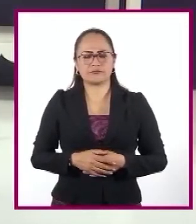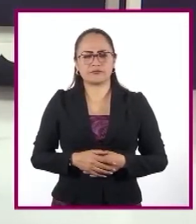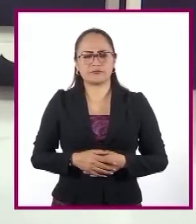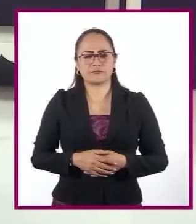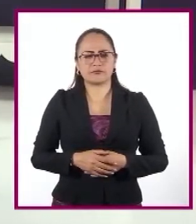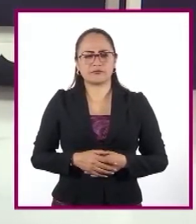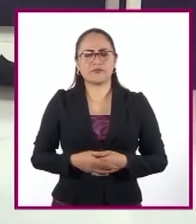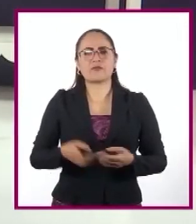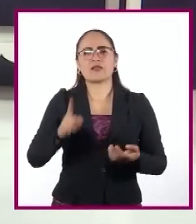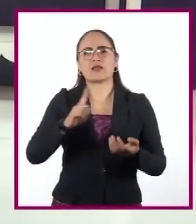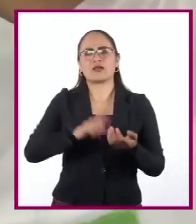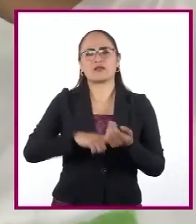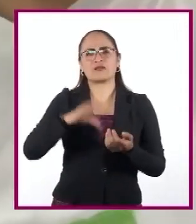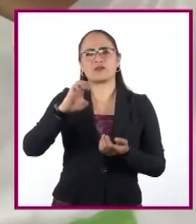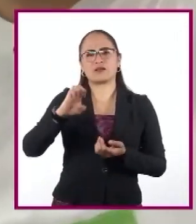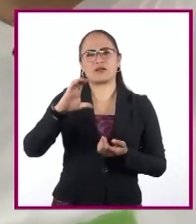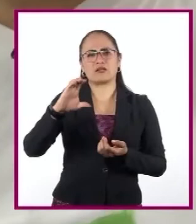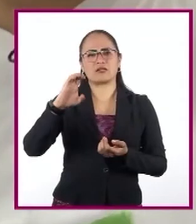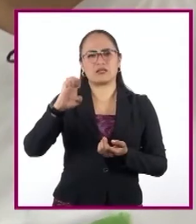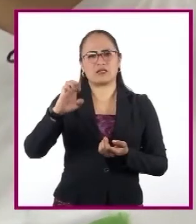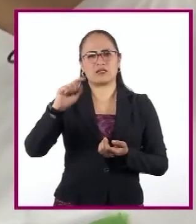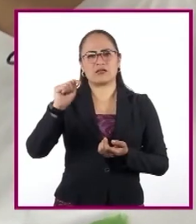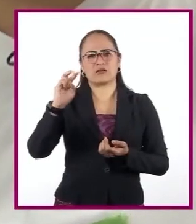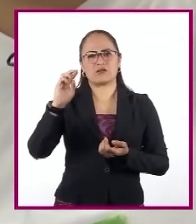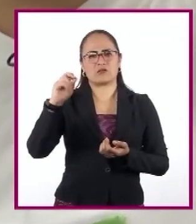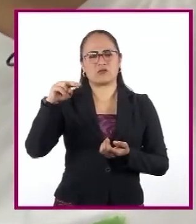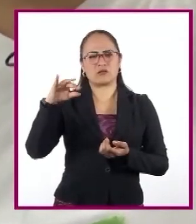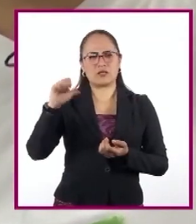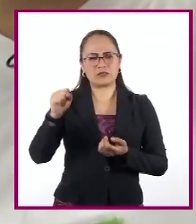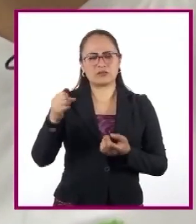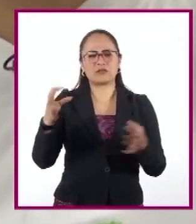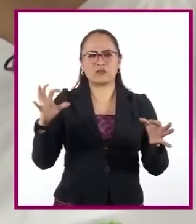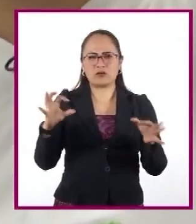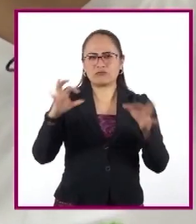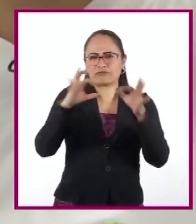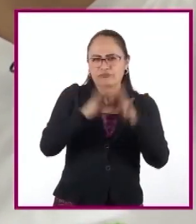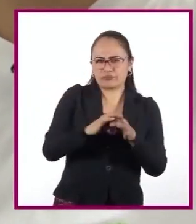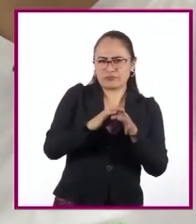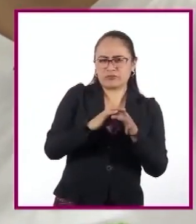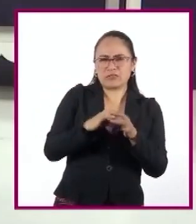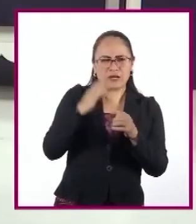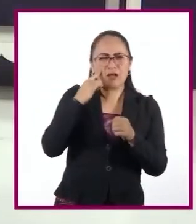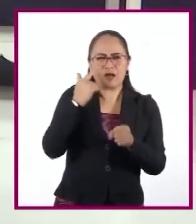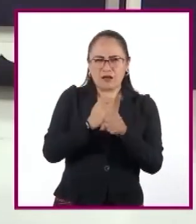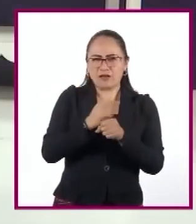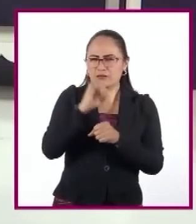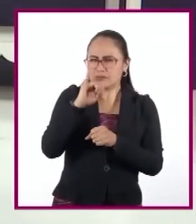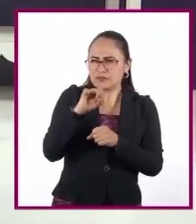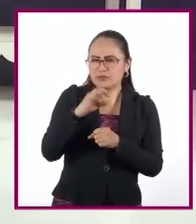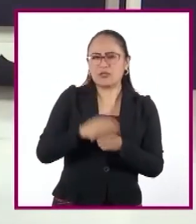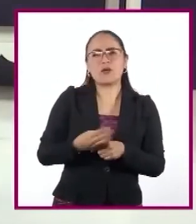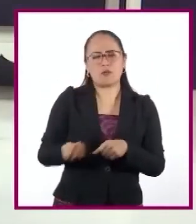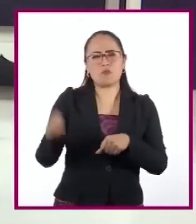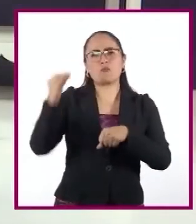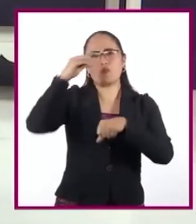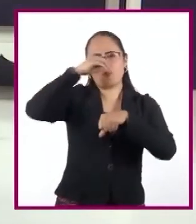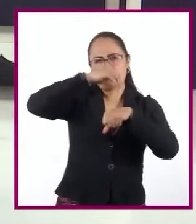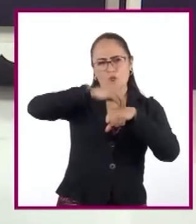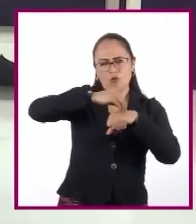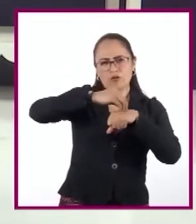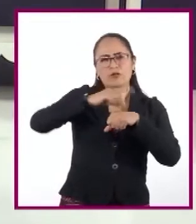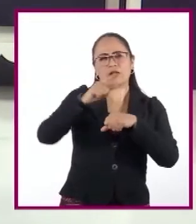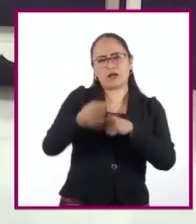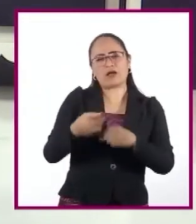¿Cuántos electrones de valencia? Ubican la intersección de estos valores. Coloquen la etiqueta del